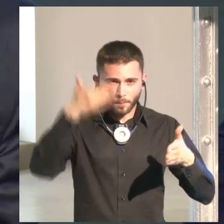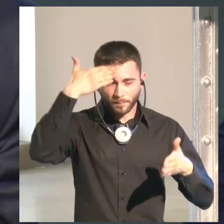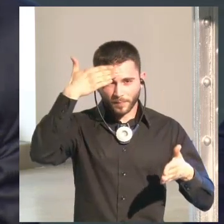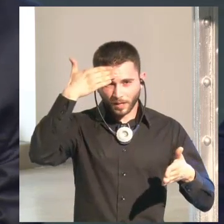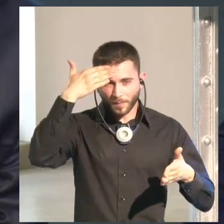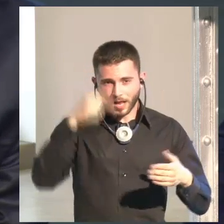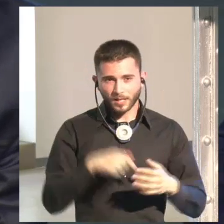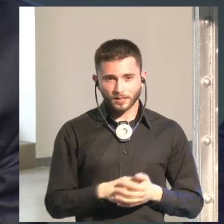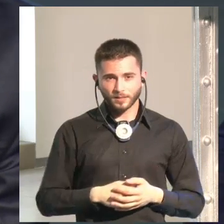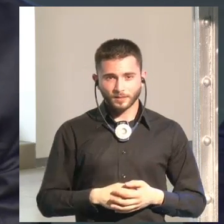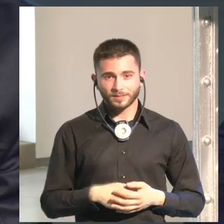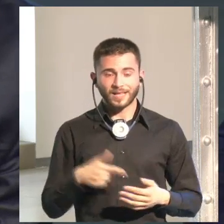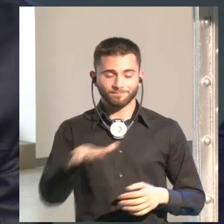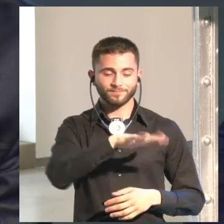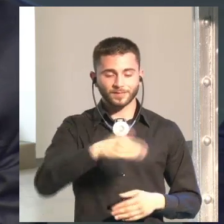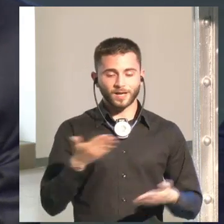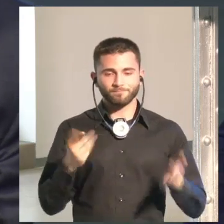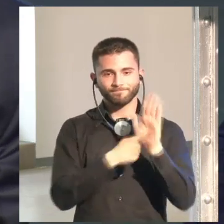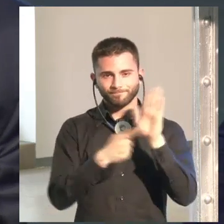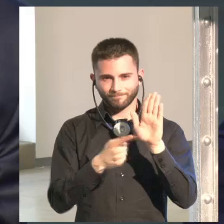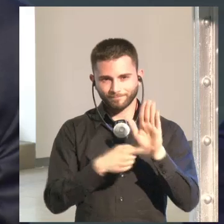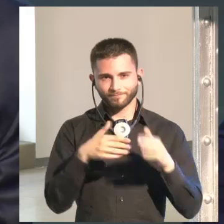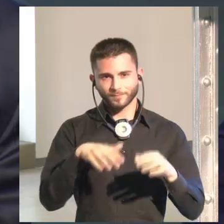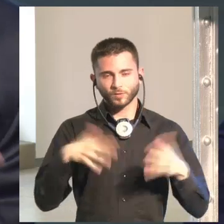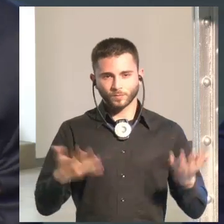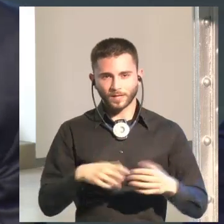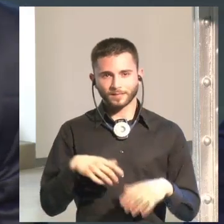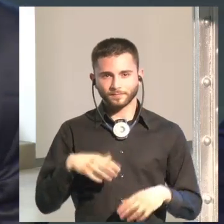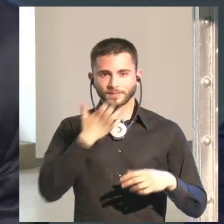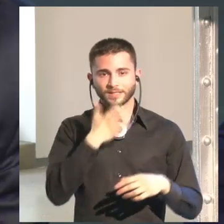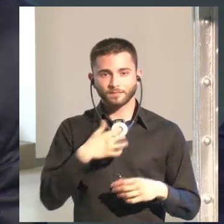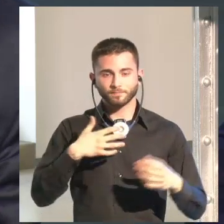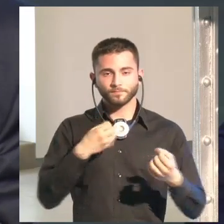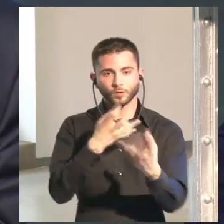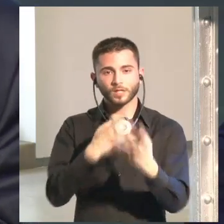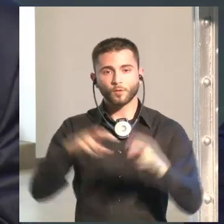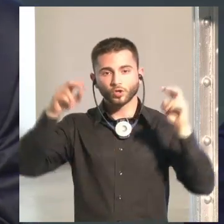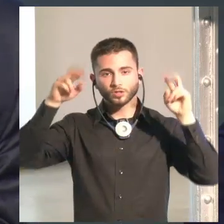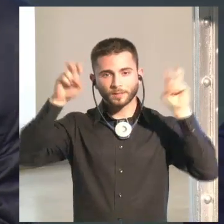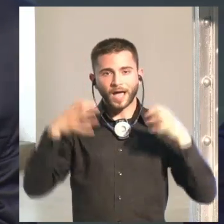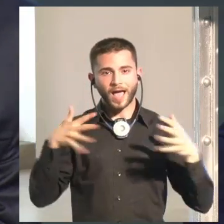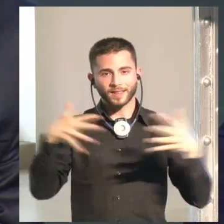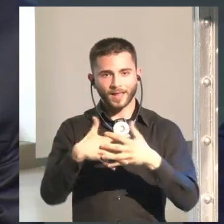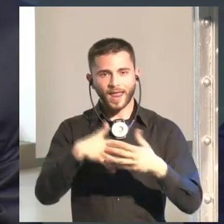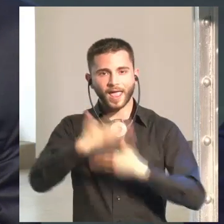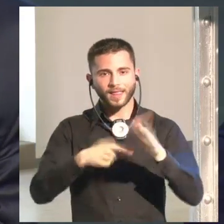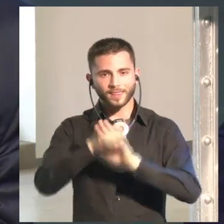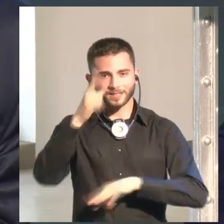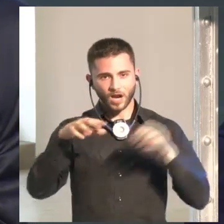problema jurisdiccional que tenemos cuando hablamos de Internet y el desarrollo de